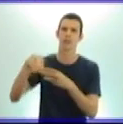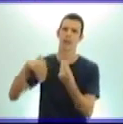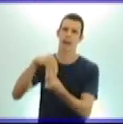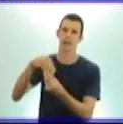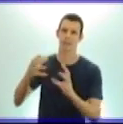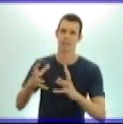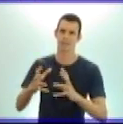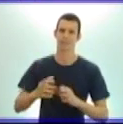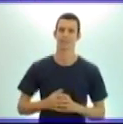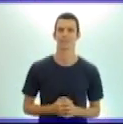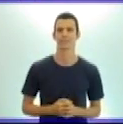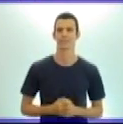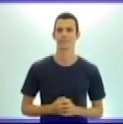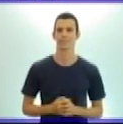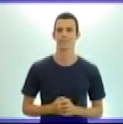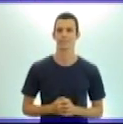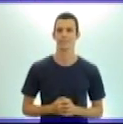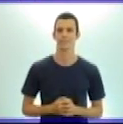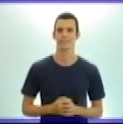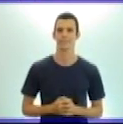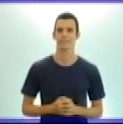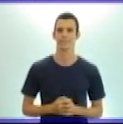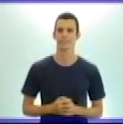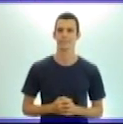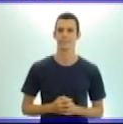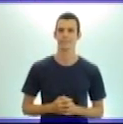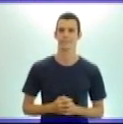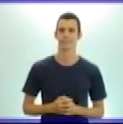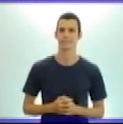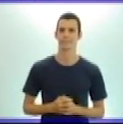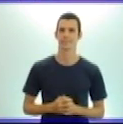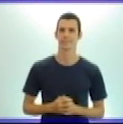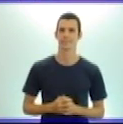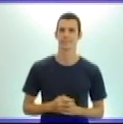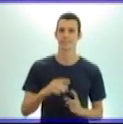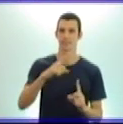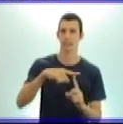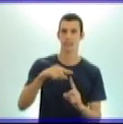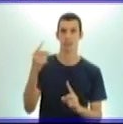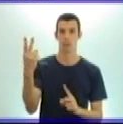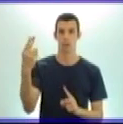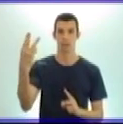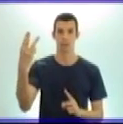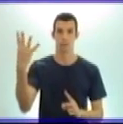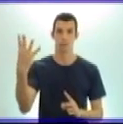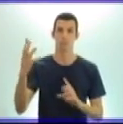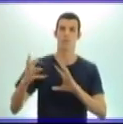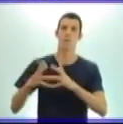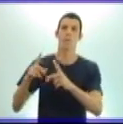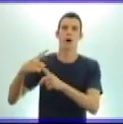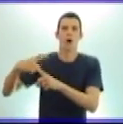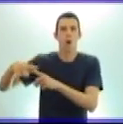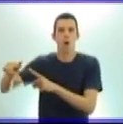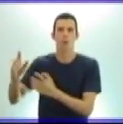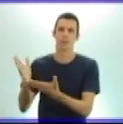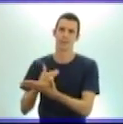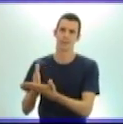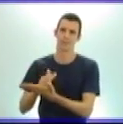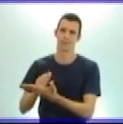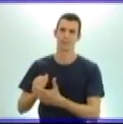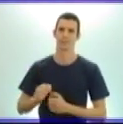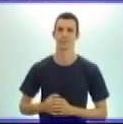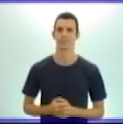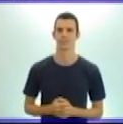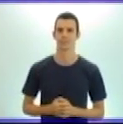las actividades 2, 3 y 4 del libro de texto. Vayan buscando el libro de